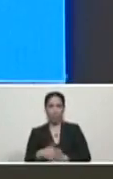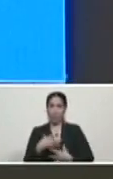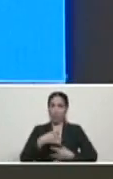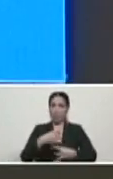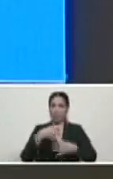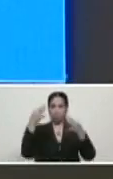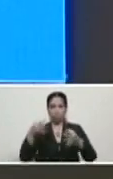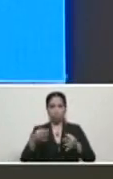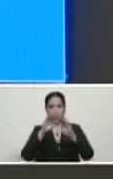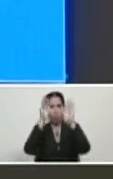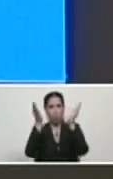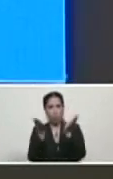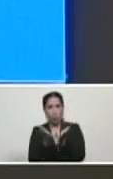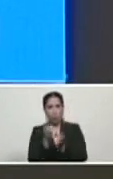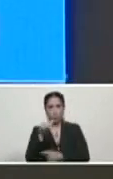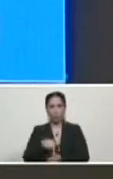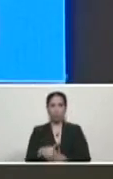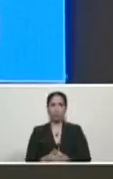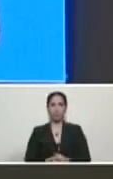del mundo aquel.